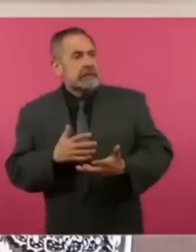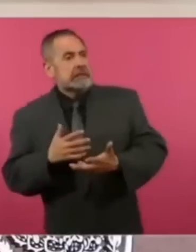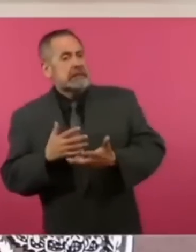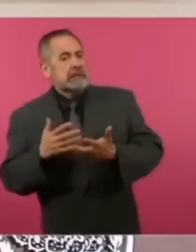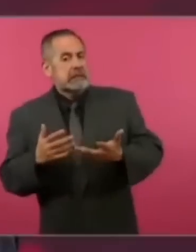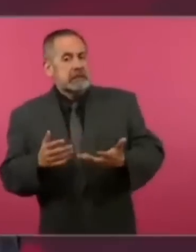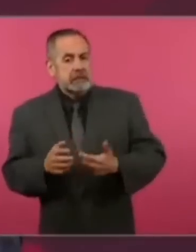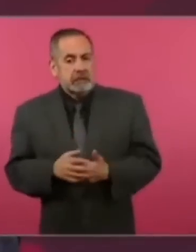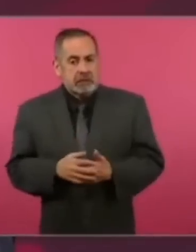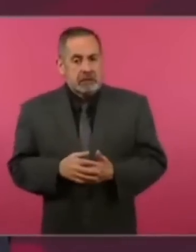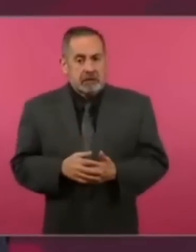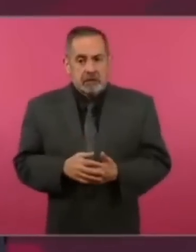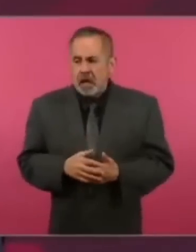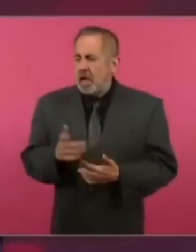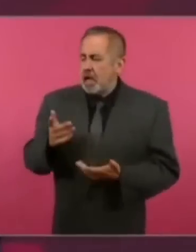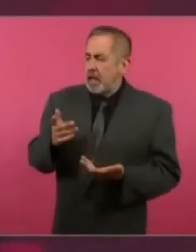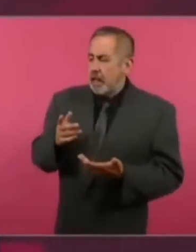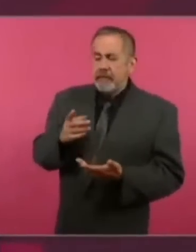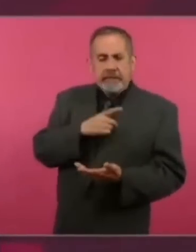se quitara deuda.